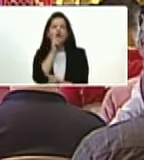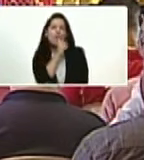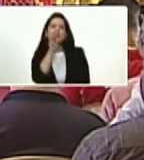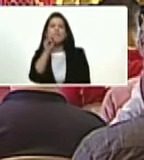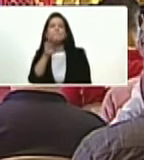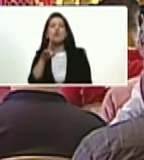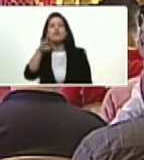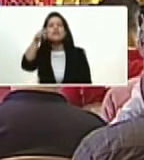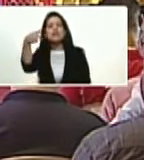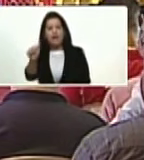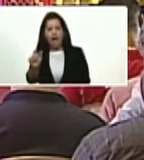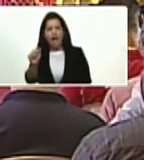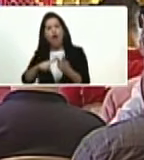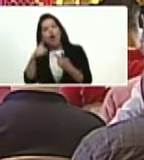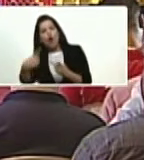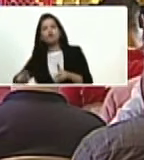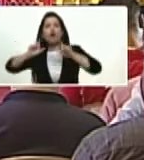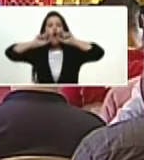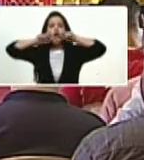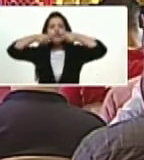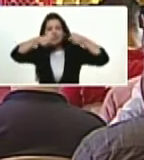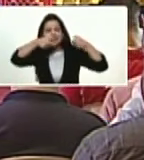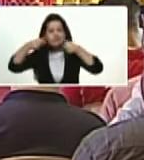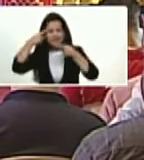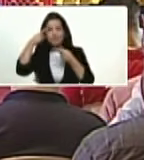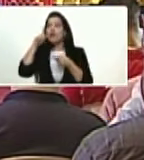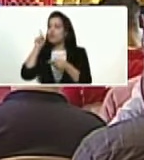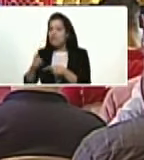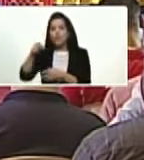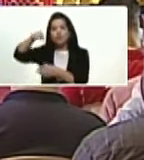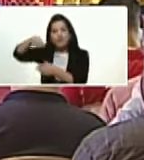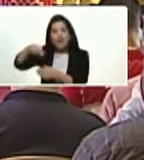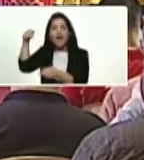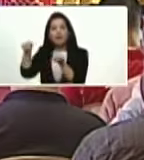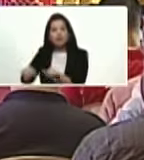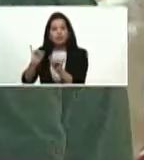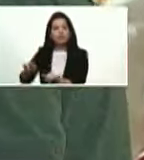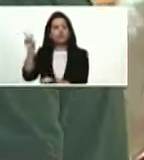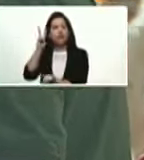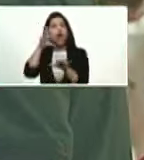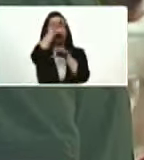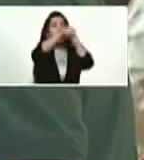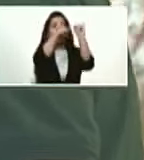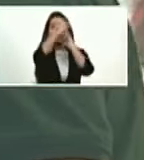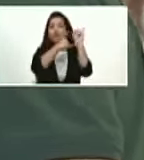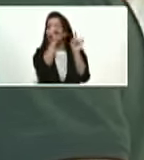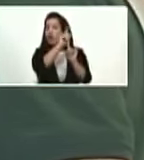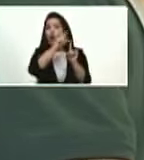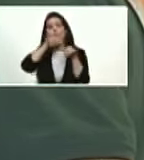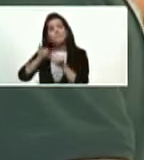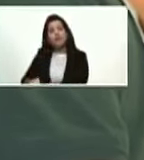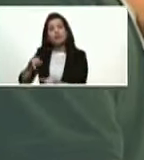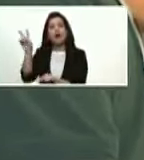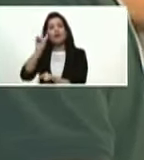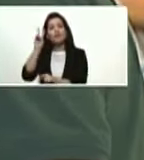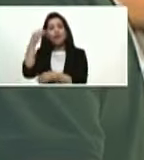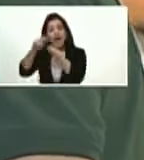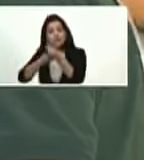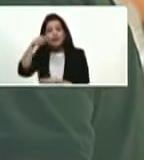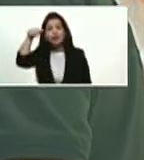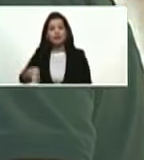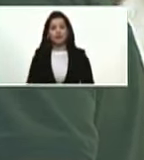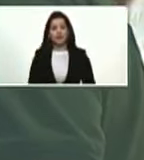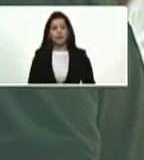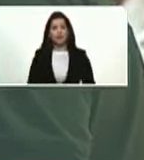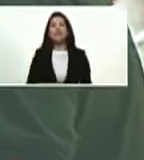Y el Poder Popular ha presentado un plan de siembra, y lo primero que dijimos, Para sembrar hay que tener la semilla. Y